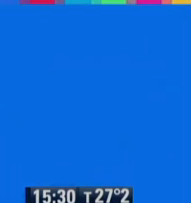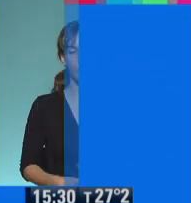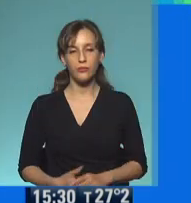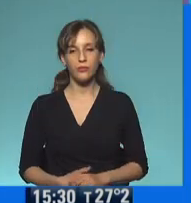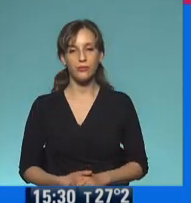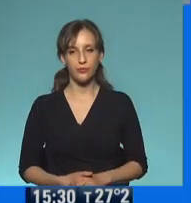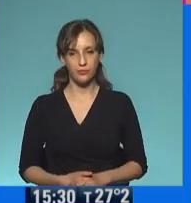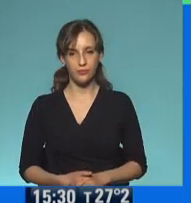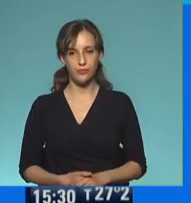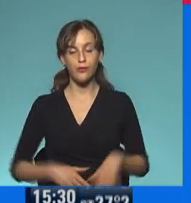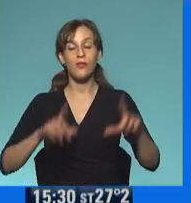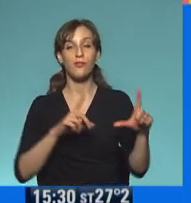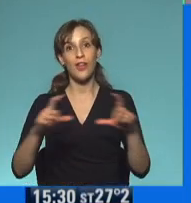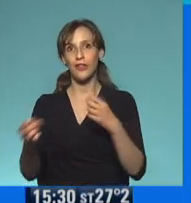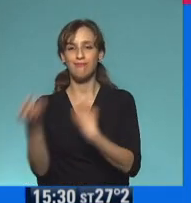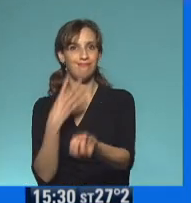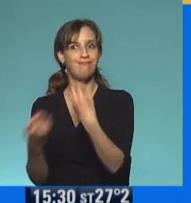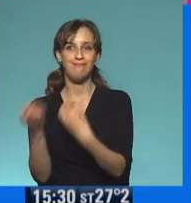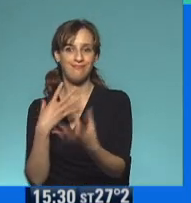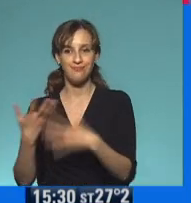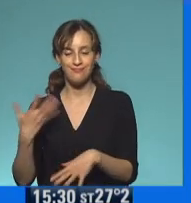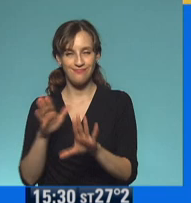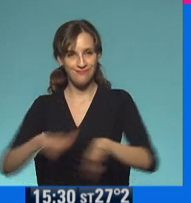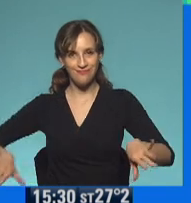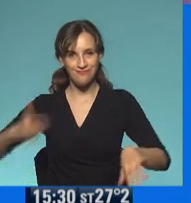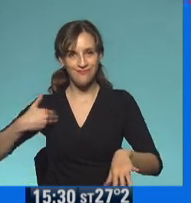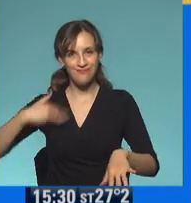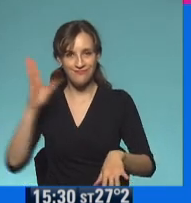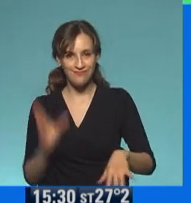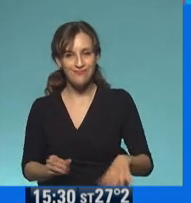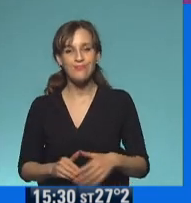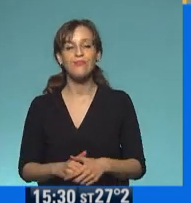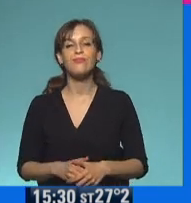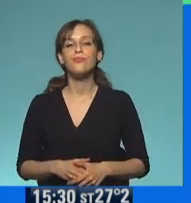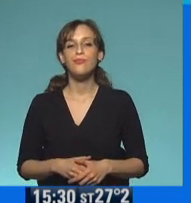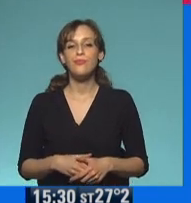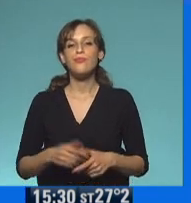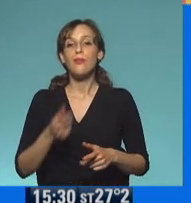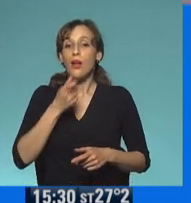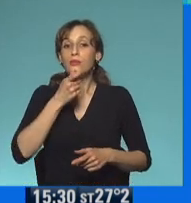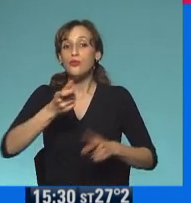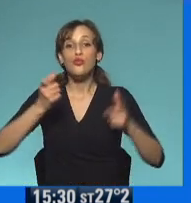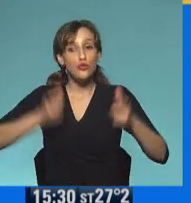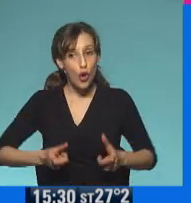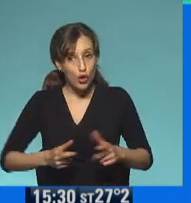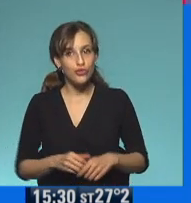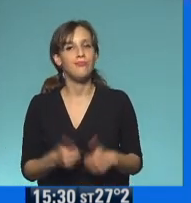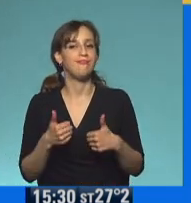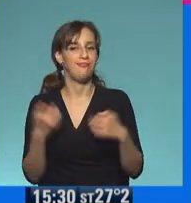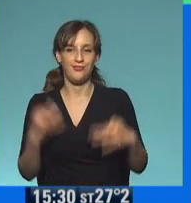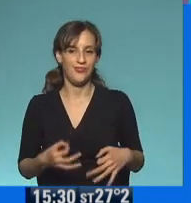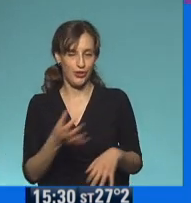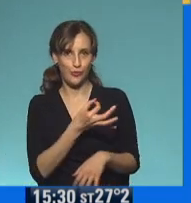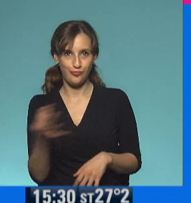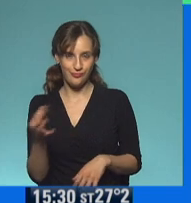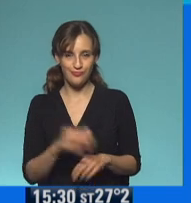sigue llegando una catarata de fotos de chicos y chicas de todo el país. Mirá, Fran de Trelew señala torta. Muy bien. Con vos. Igual que yo. Igual que yo. Estábamos los dos